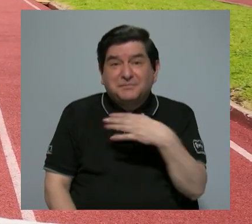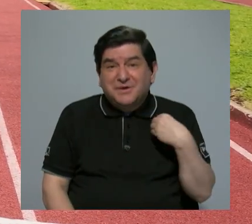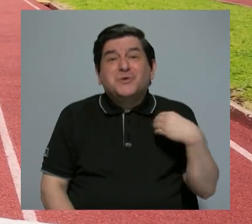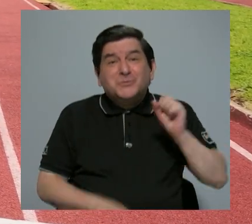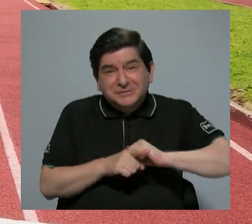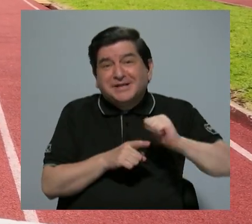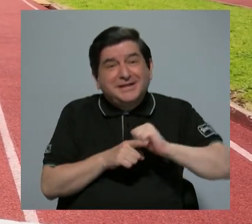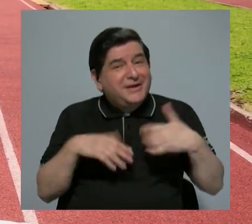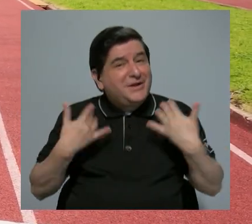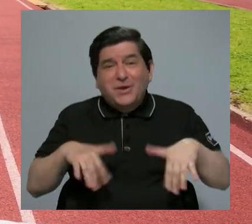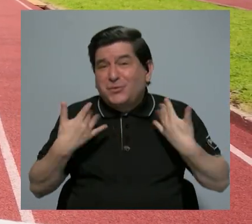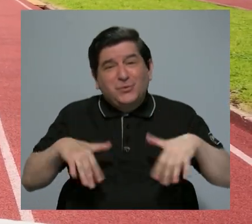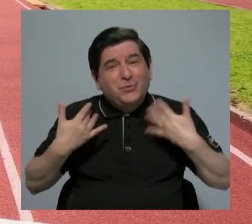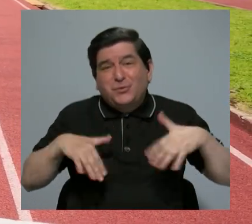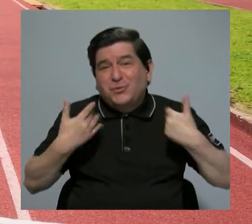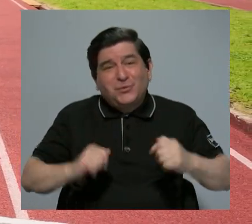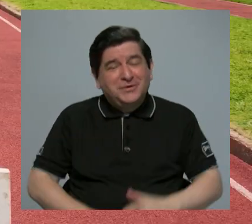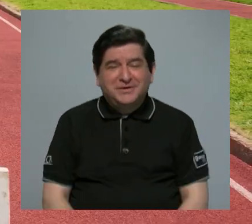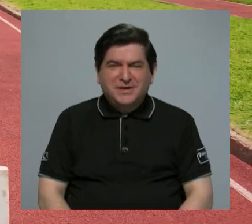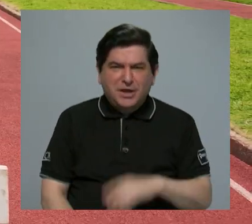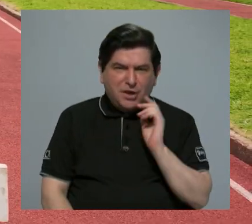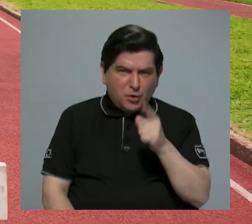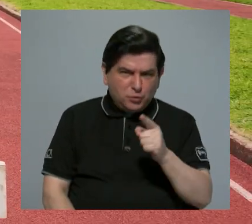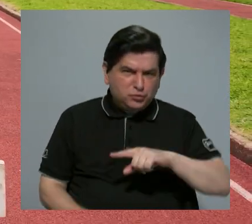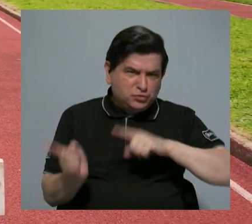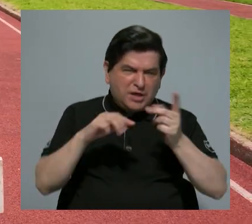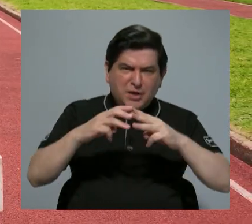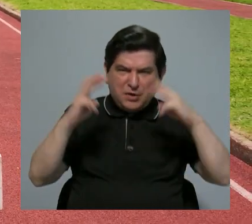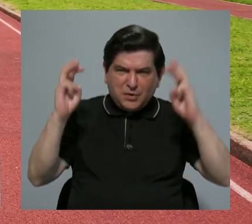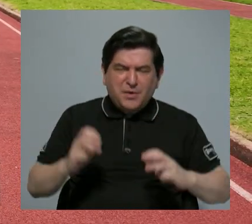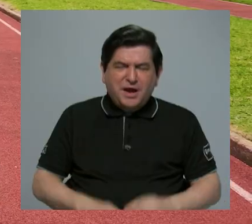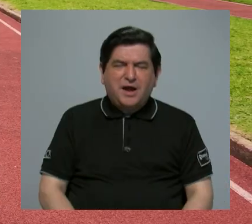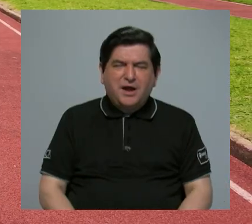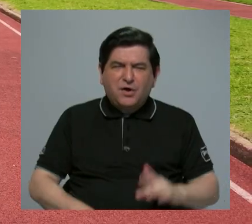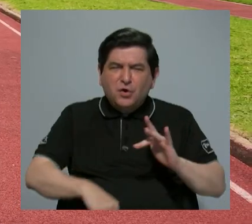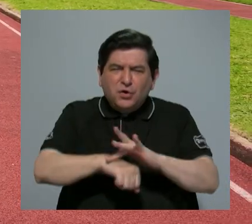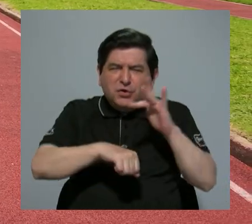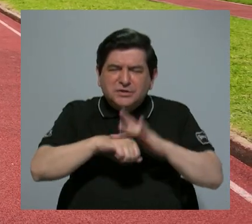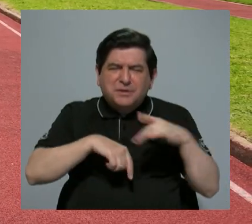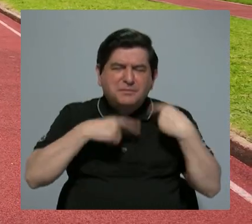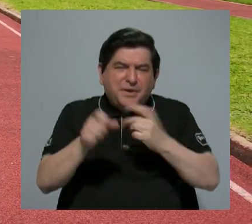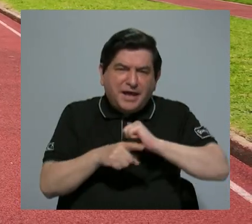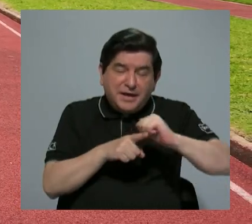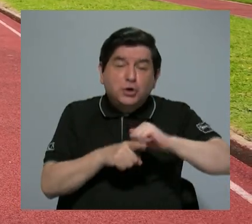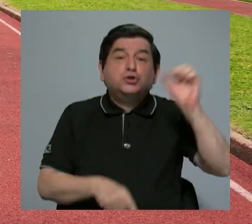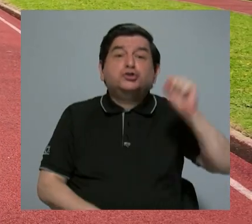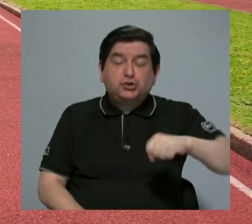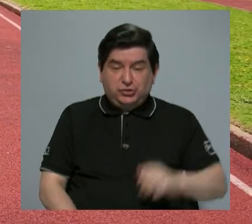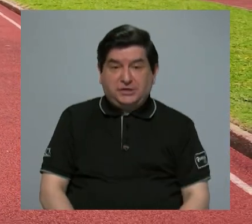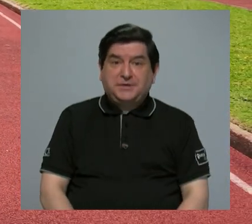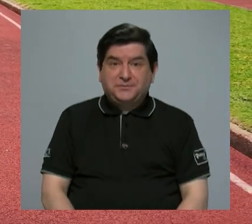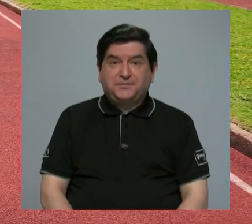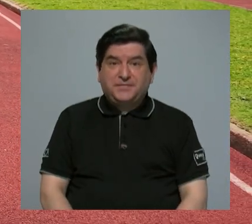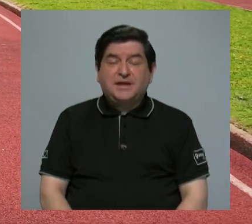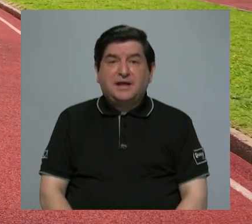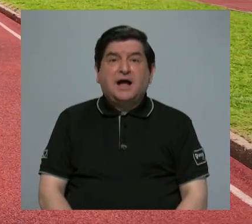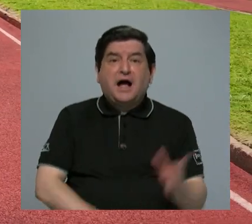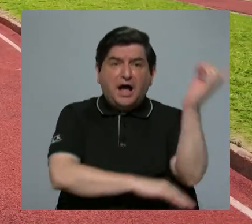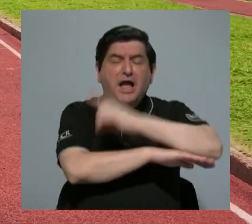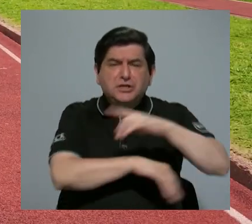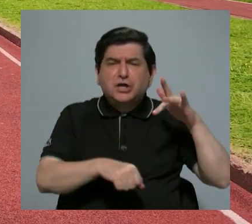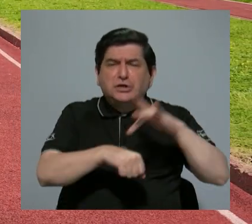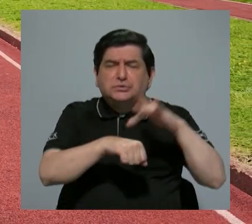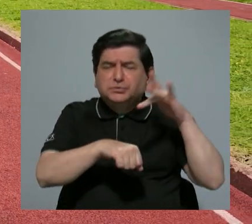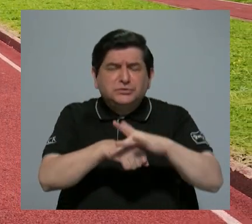gusta mucho entrenar. Okay. ¿Usted tiene que ir al gimnasio o madrugar mucho cuando tiene que entrenar? Sí, hay días que madrugo